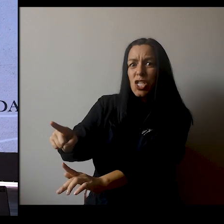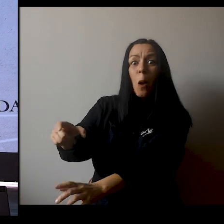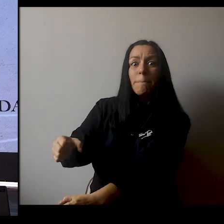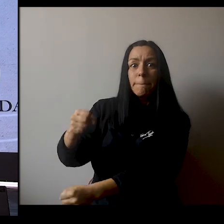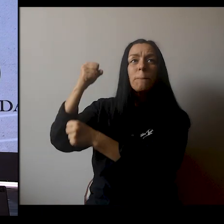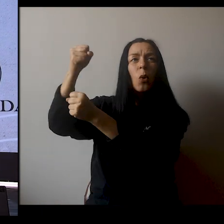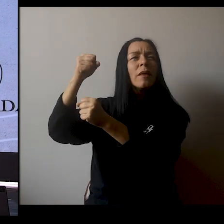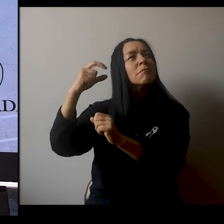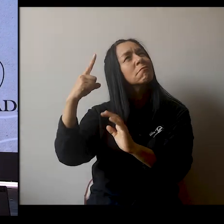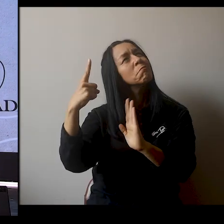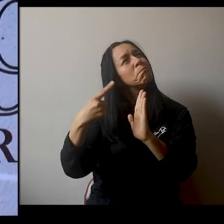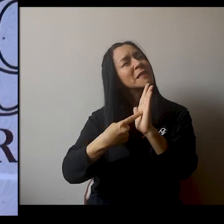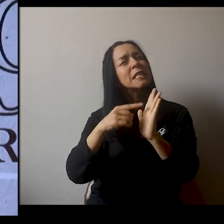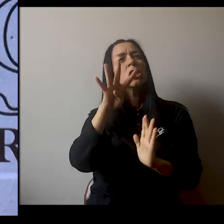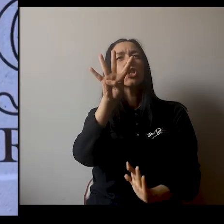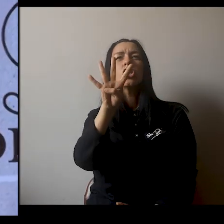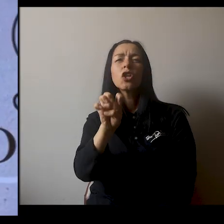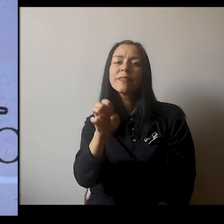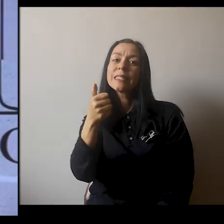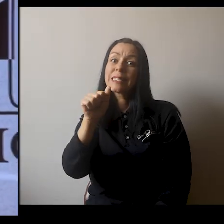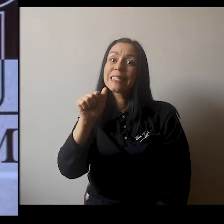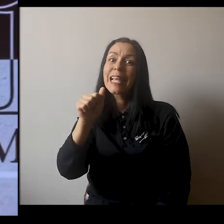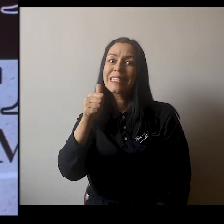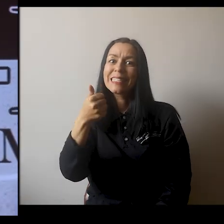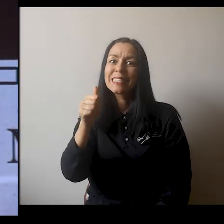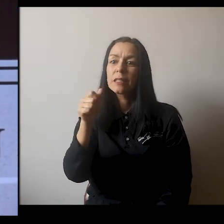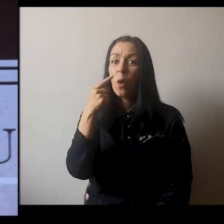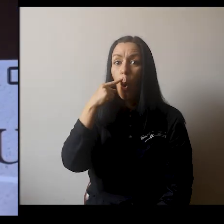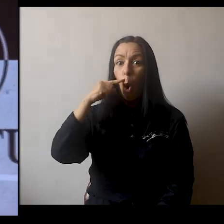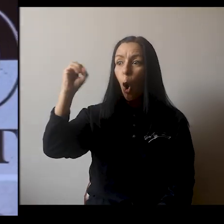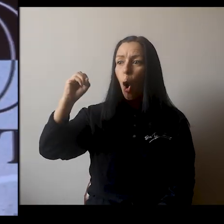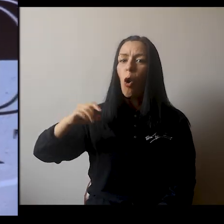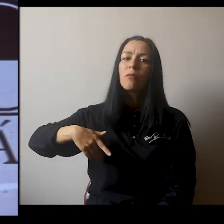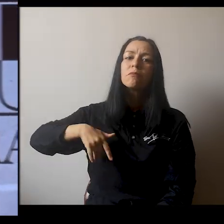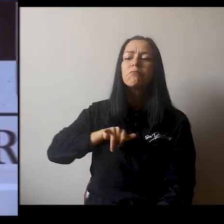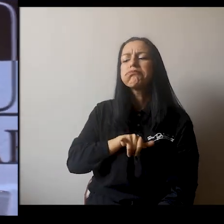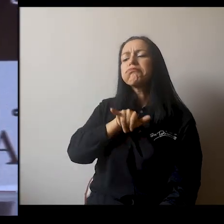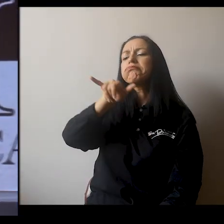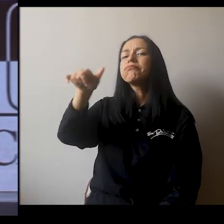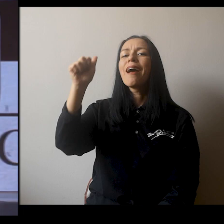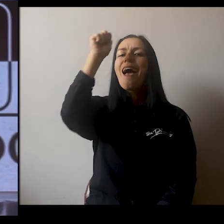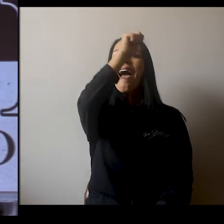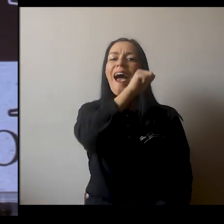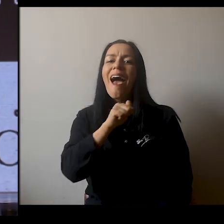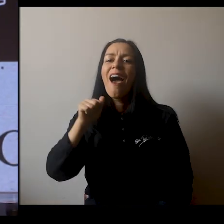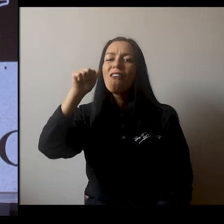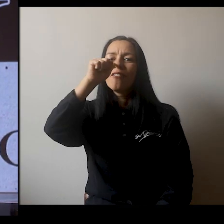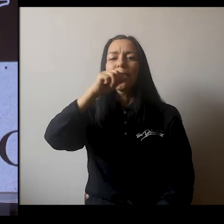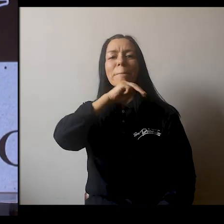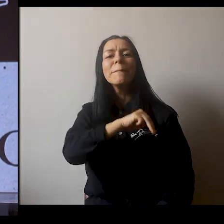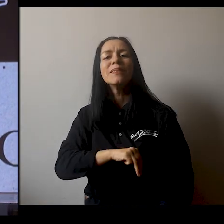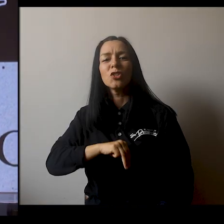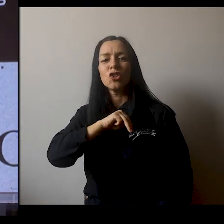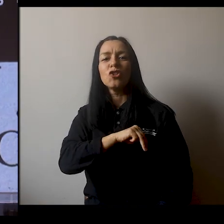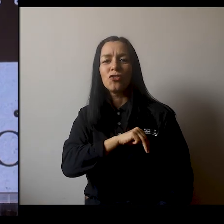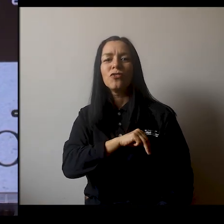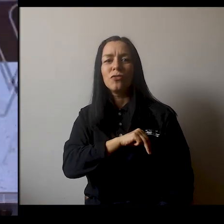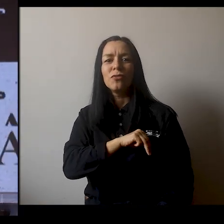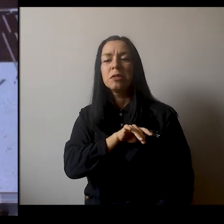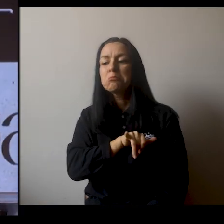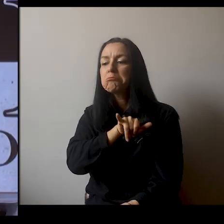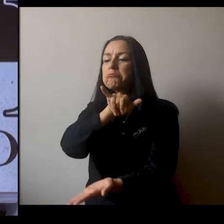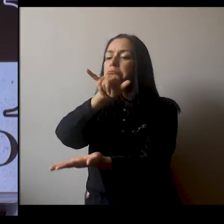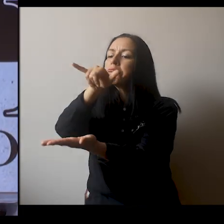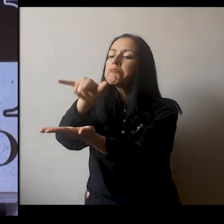había dado. Pero en 1910 este hombre decidió ir a África como